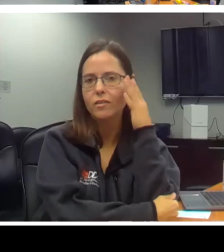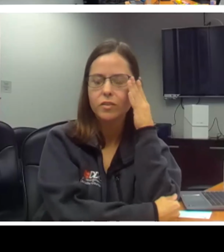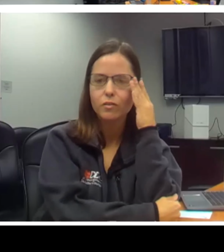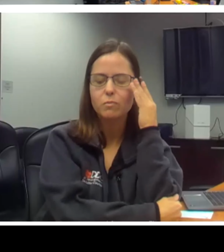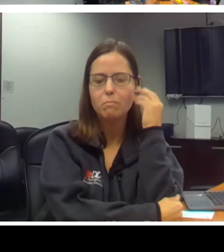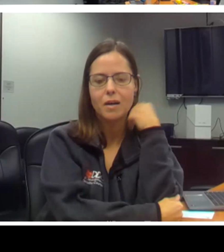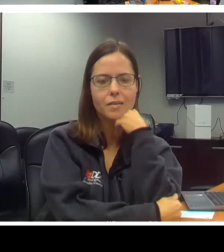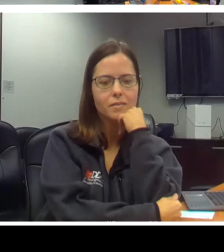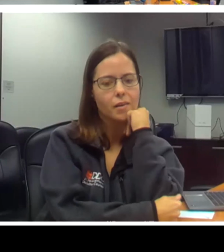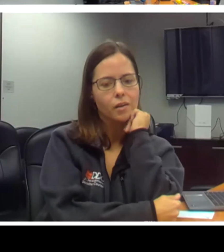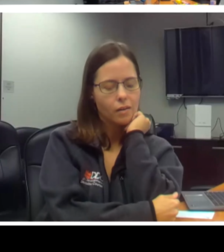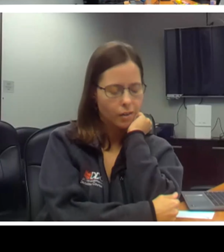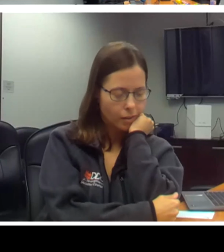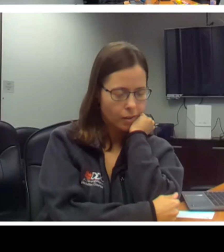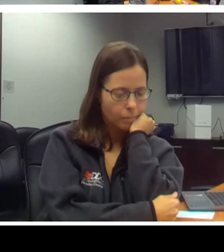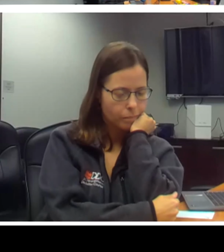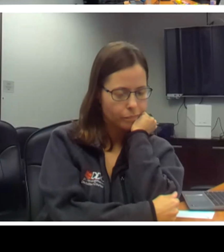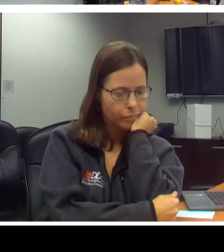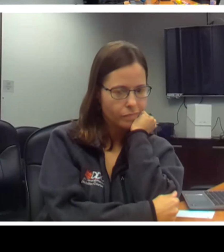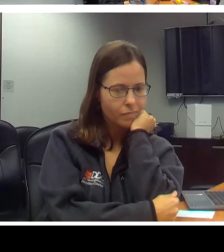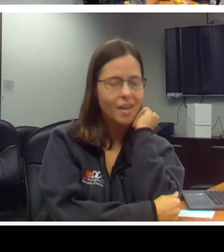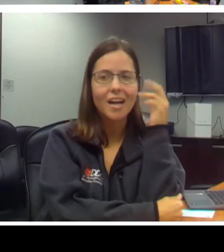hacer los servicios más